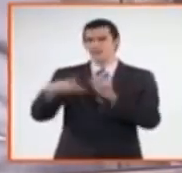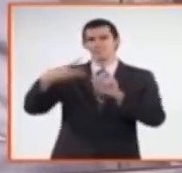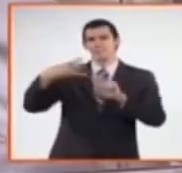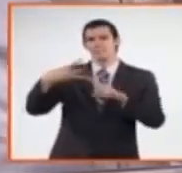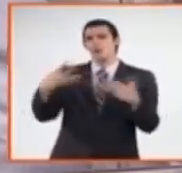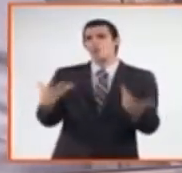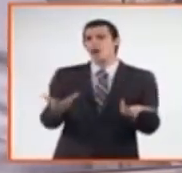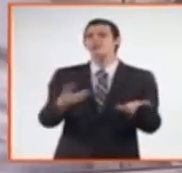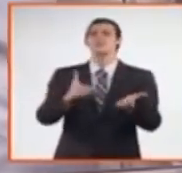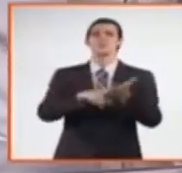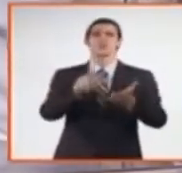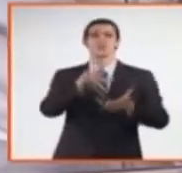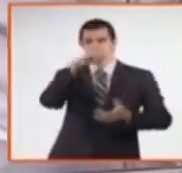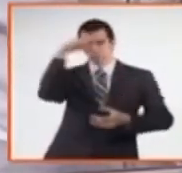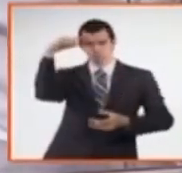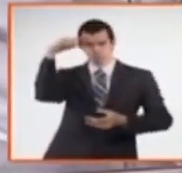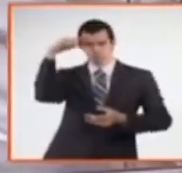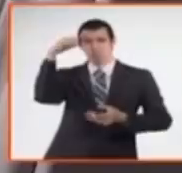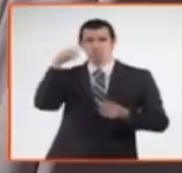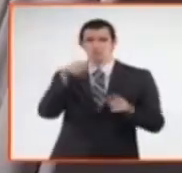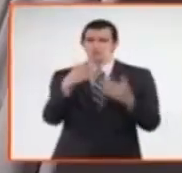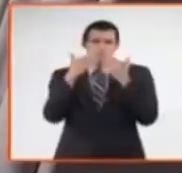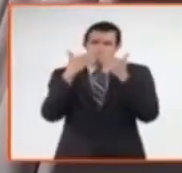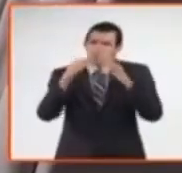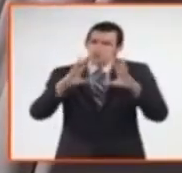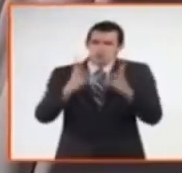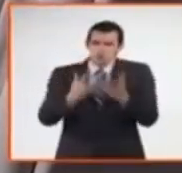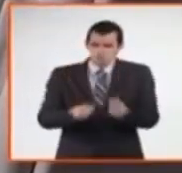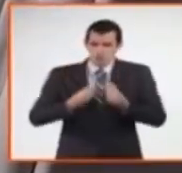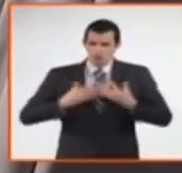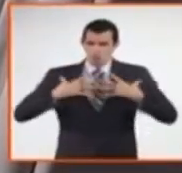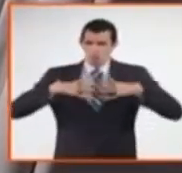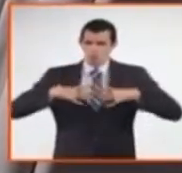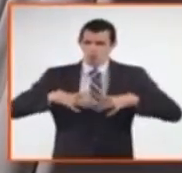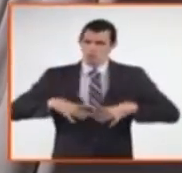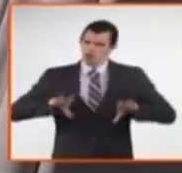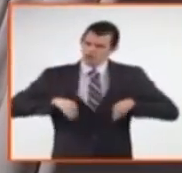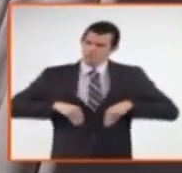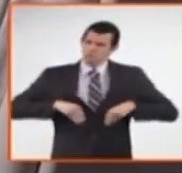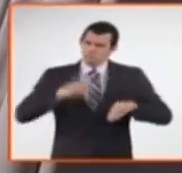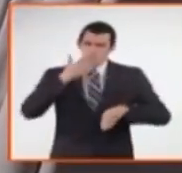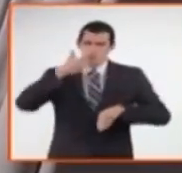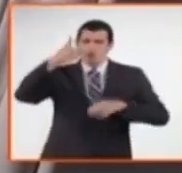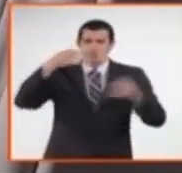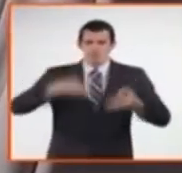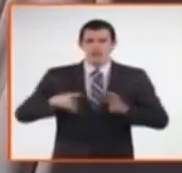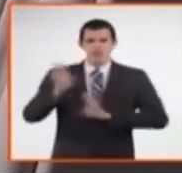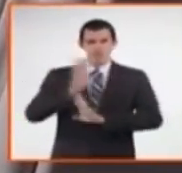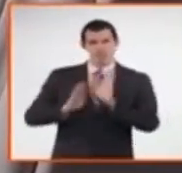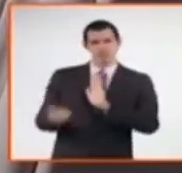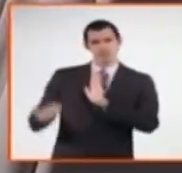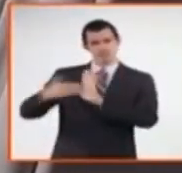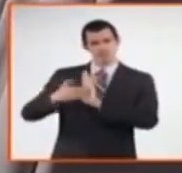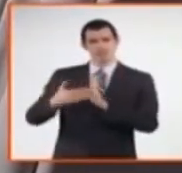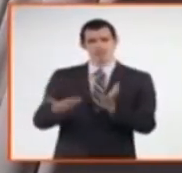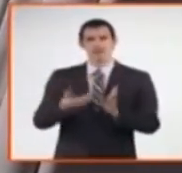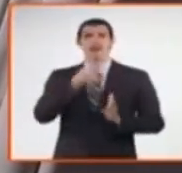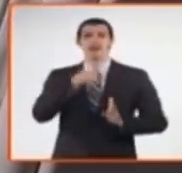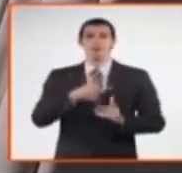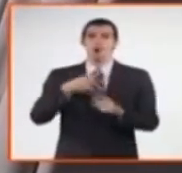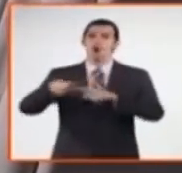cuenta que es muy segura en reforzar cualquiera de las acora de otros países pueden ser las llena la rusa la